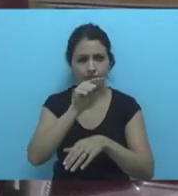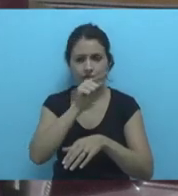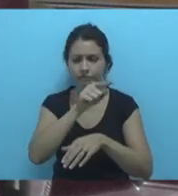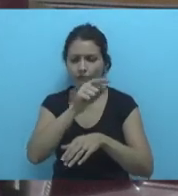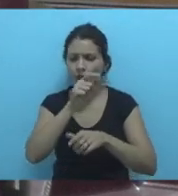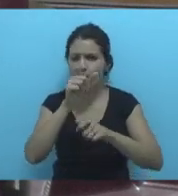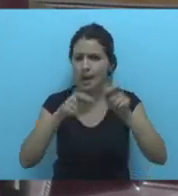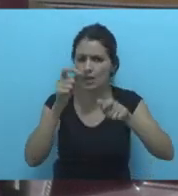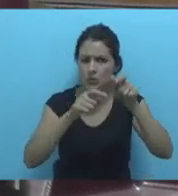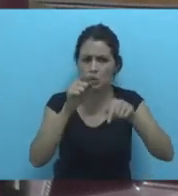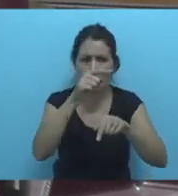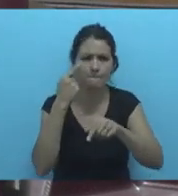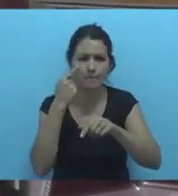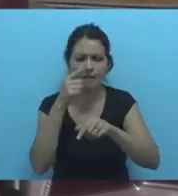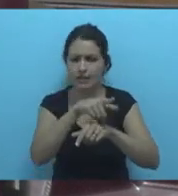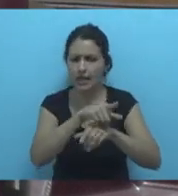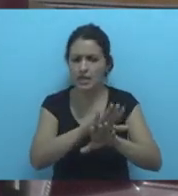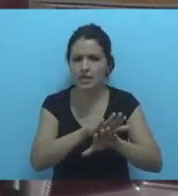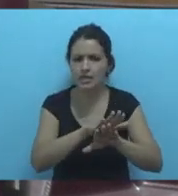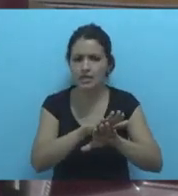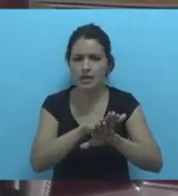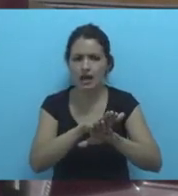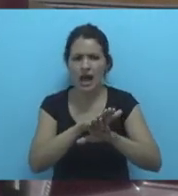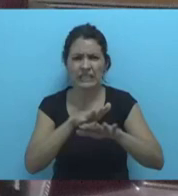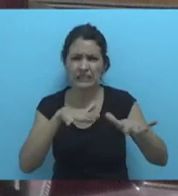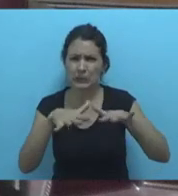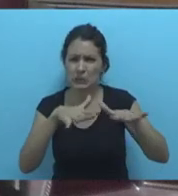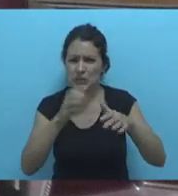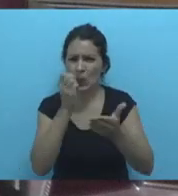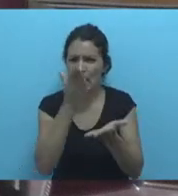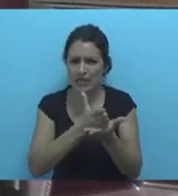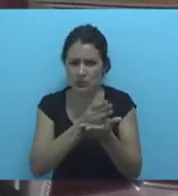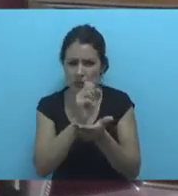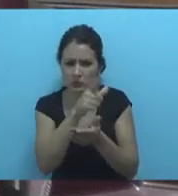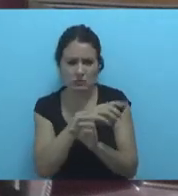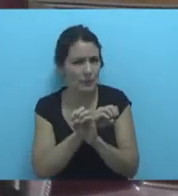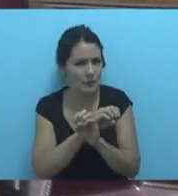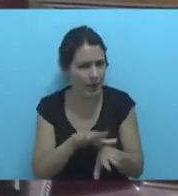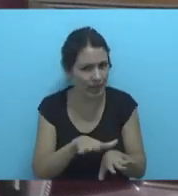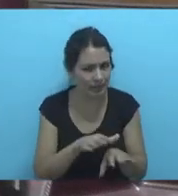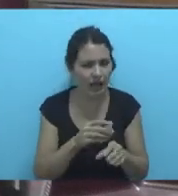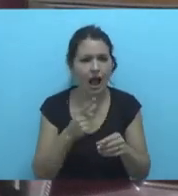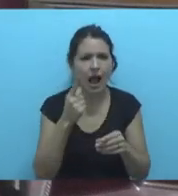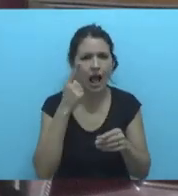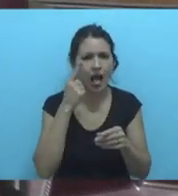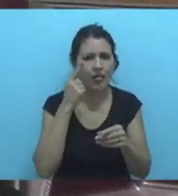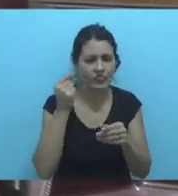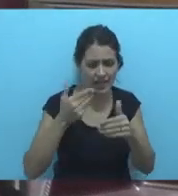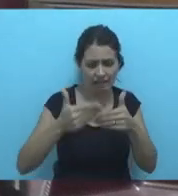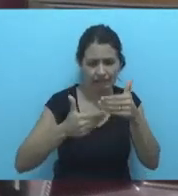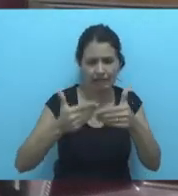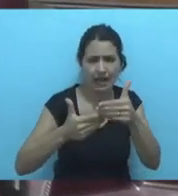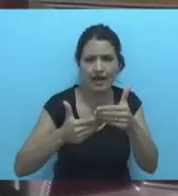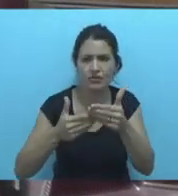ese territorio. A medida que han transcurrido los días, gracias a los medios nacionales que pudieron ingresar a